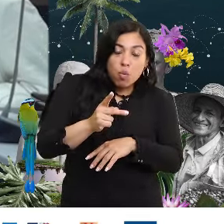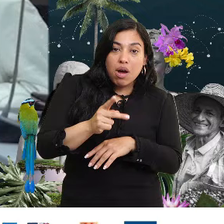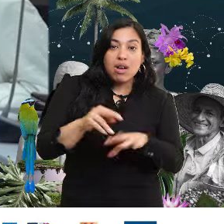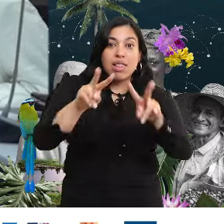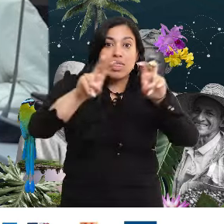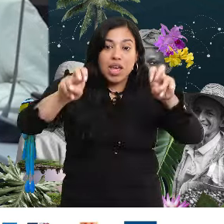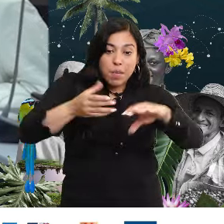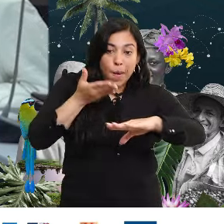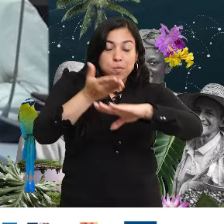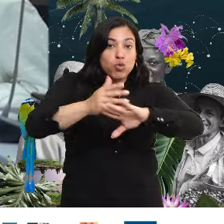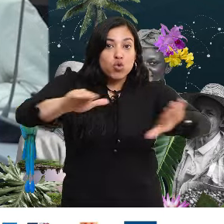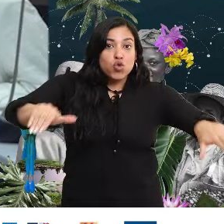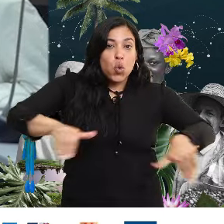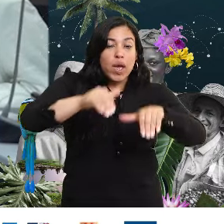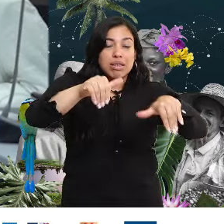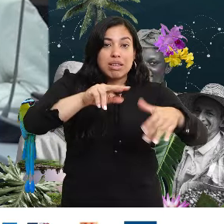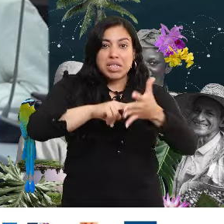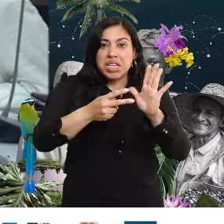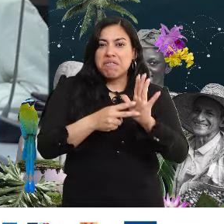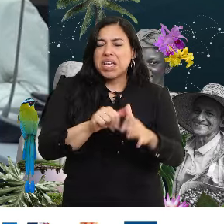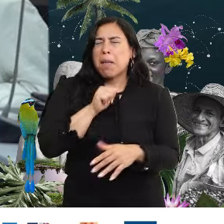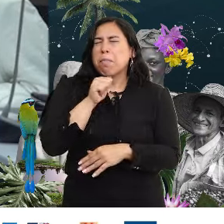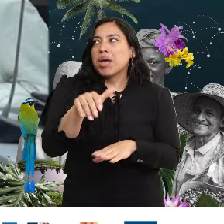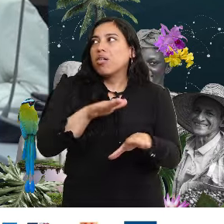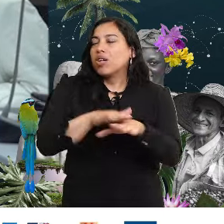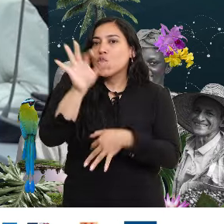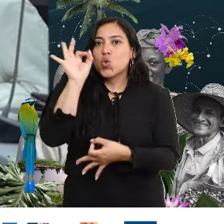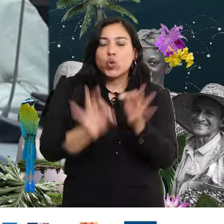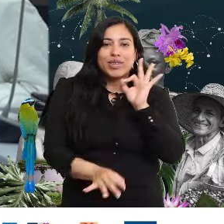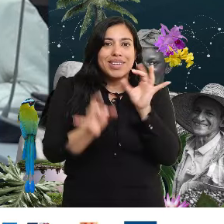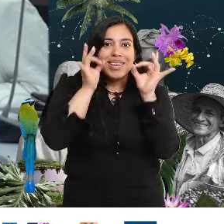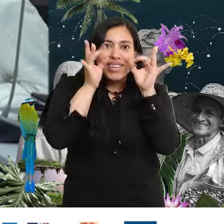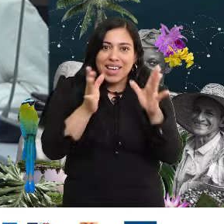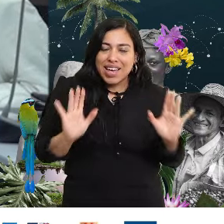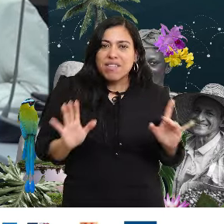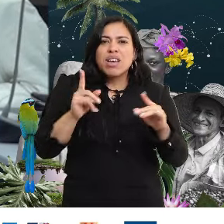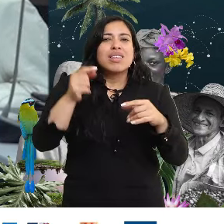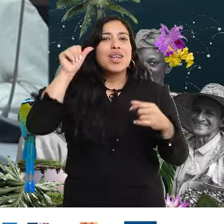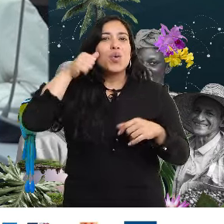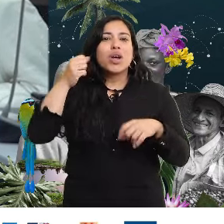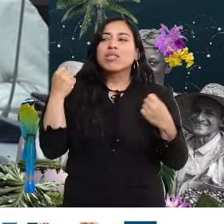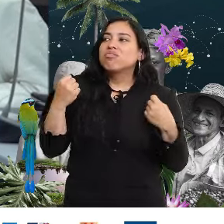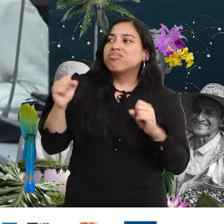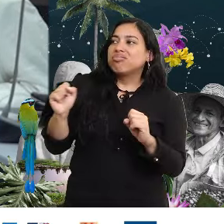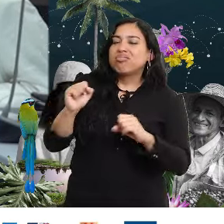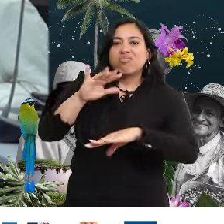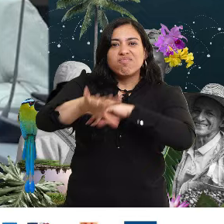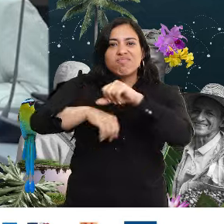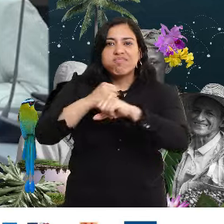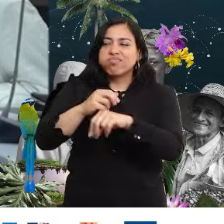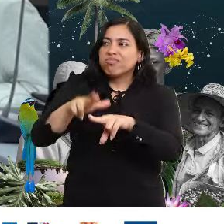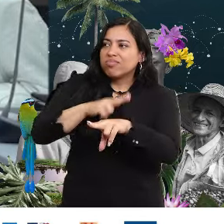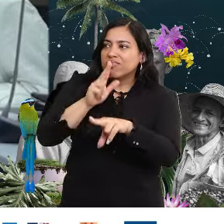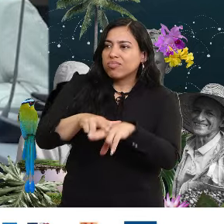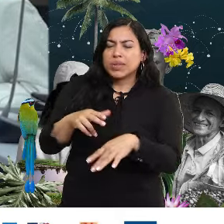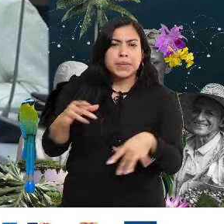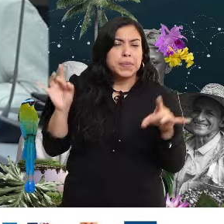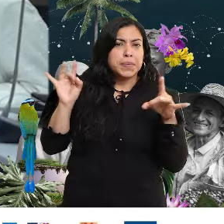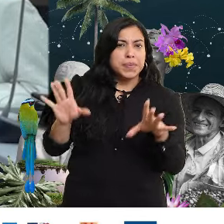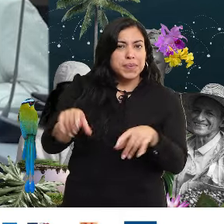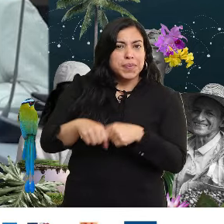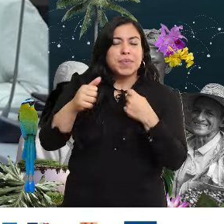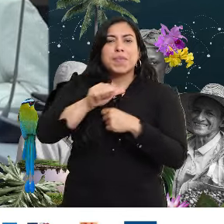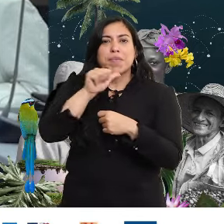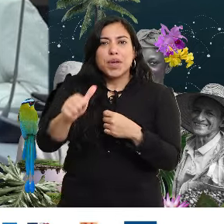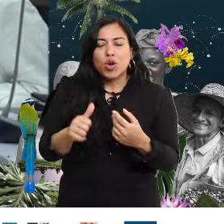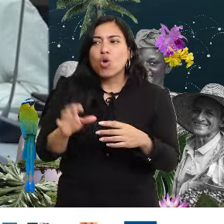centro, la transición puede ser igual o peor de injusta. La revolución de los renovables puede ser igual o peor de excluyente.